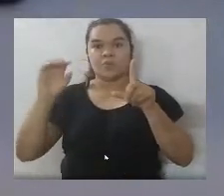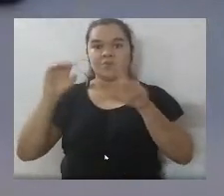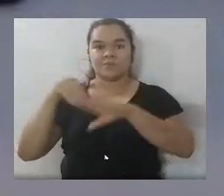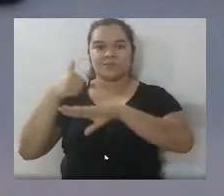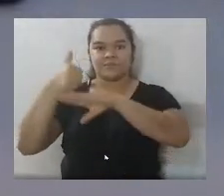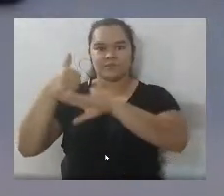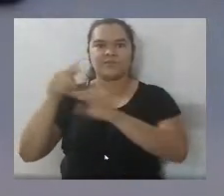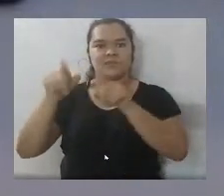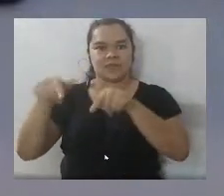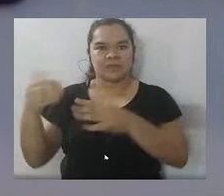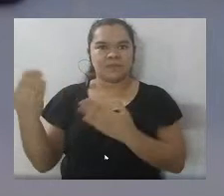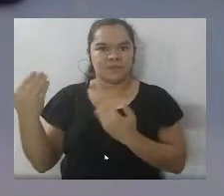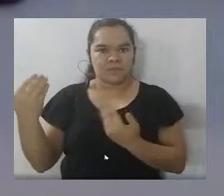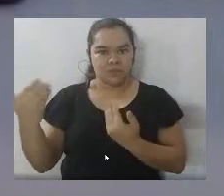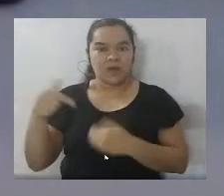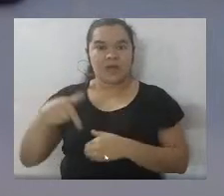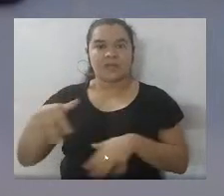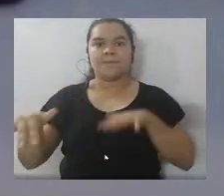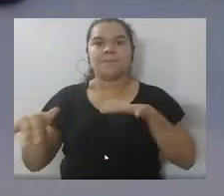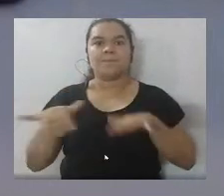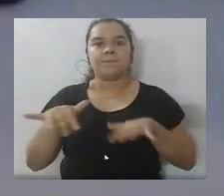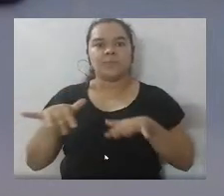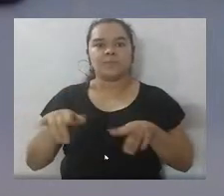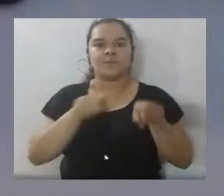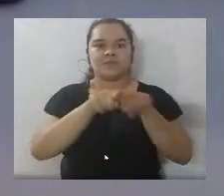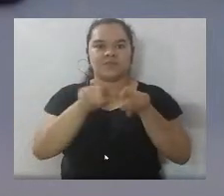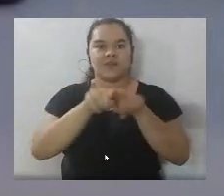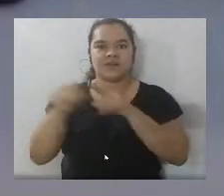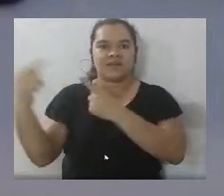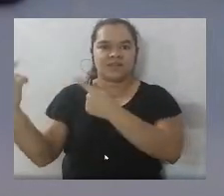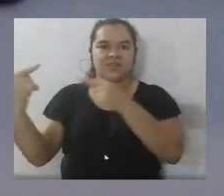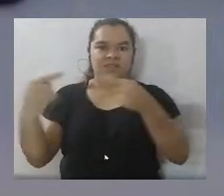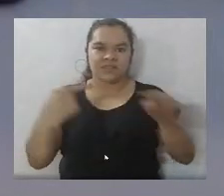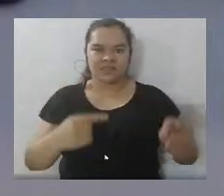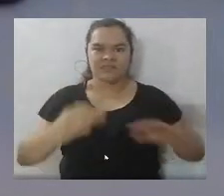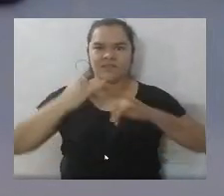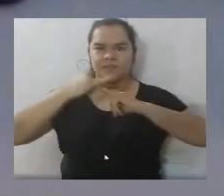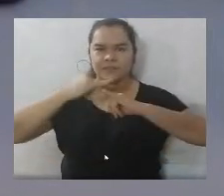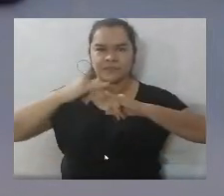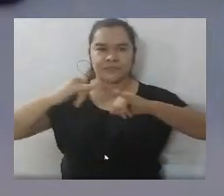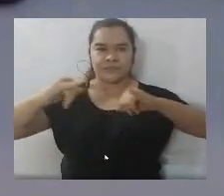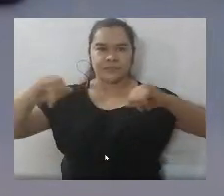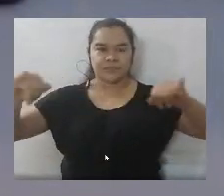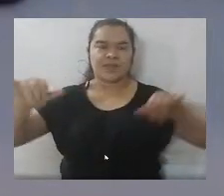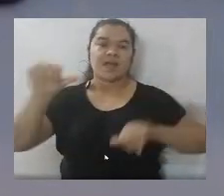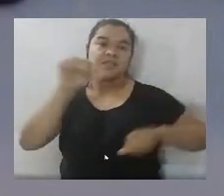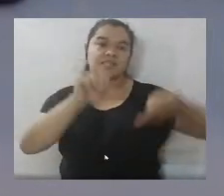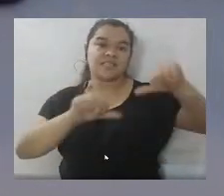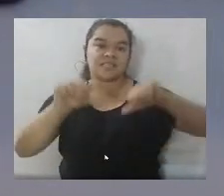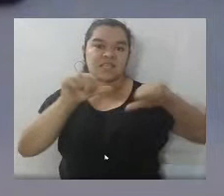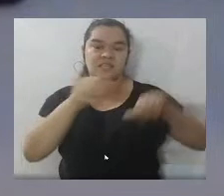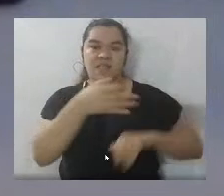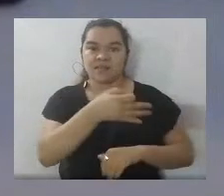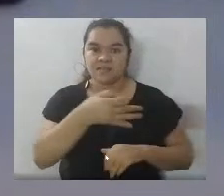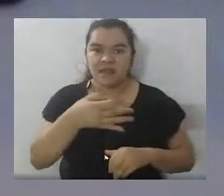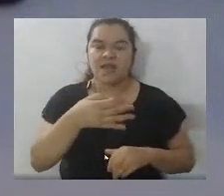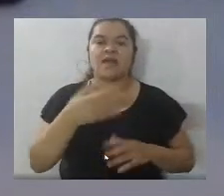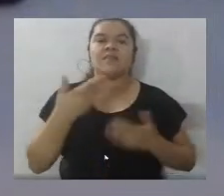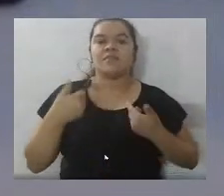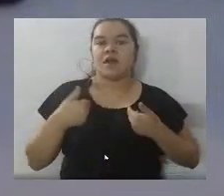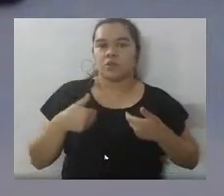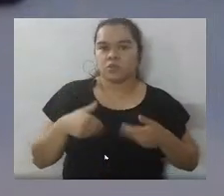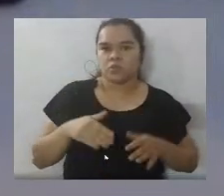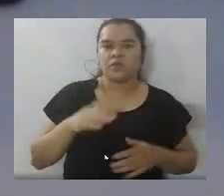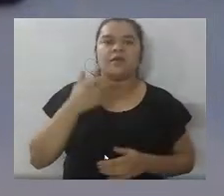de difusión de las carreras de nuestra facultad, Facultad de Ciencias Exactas y Naturales